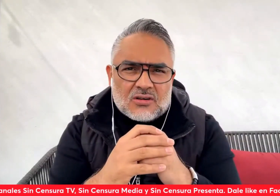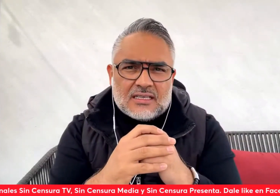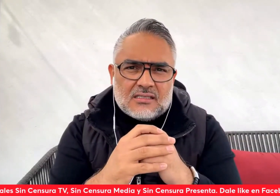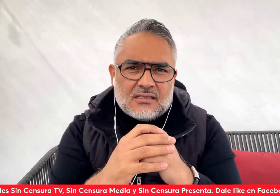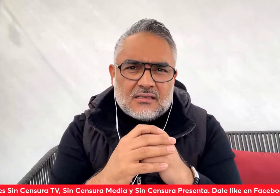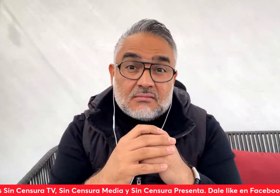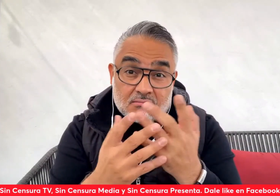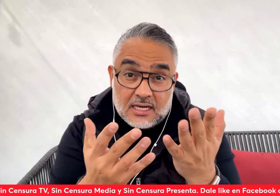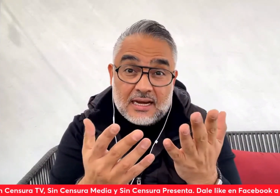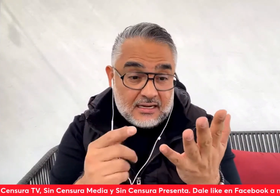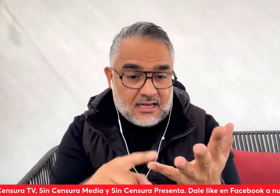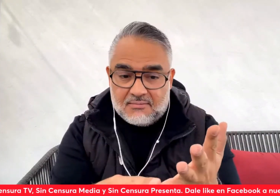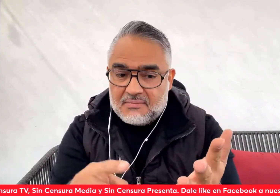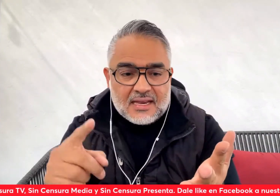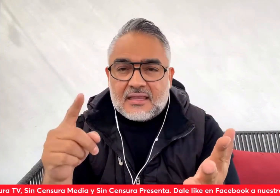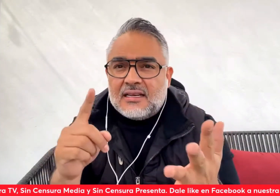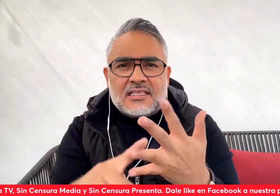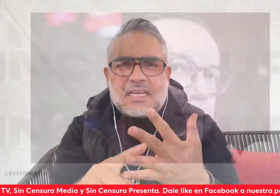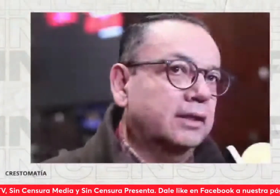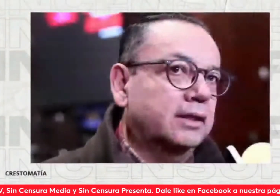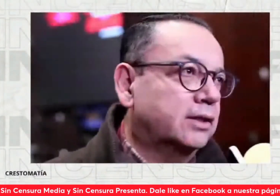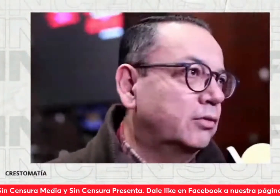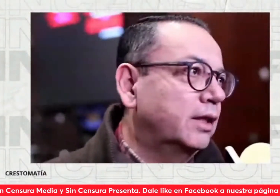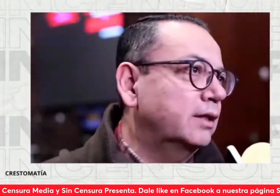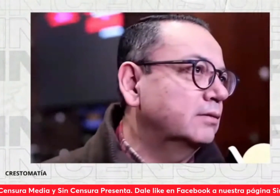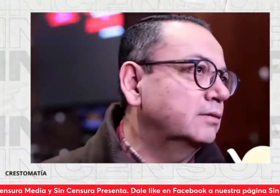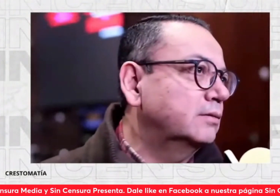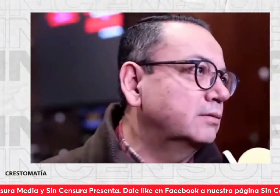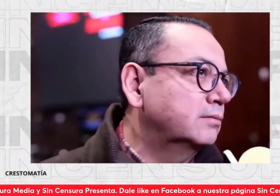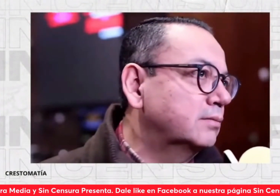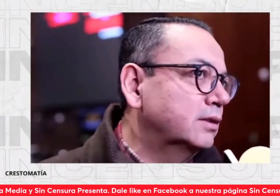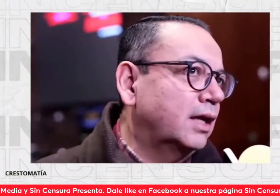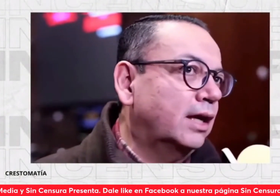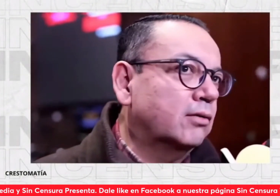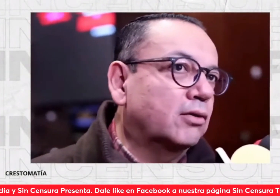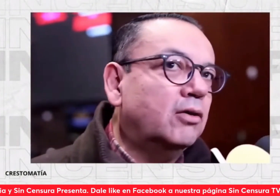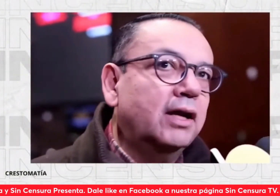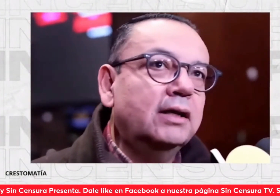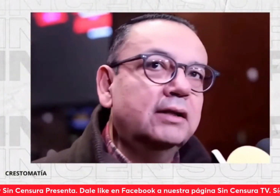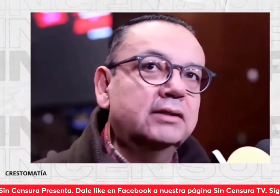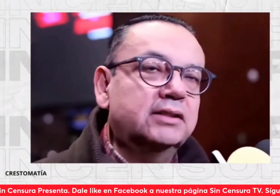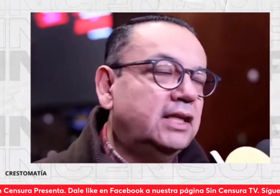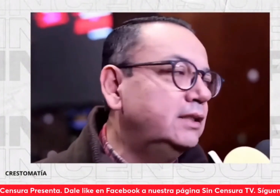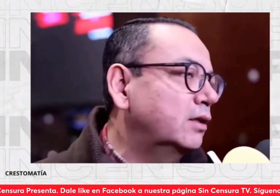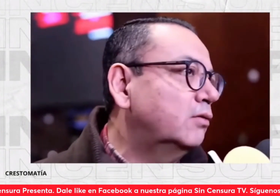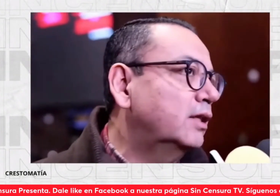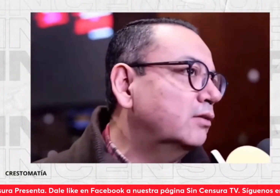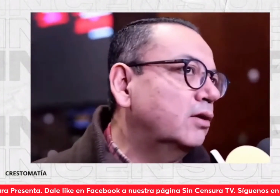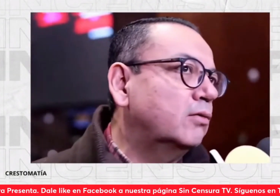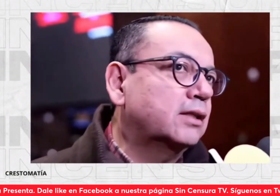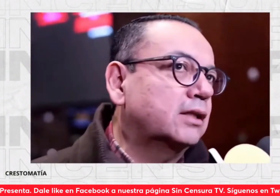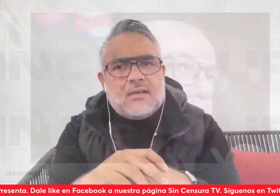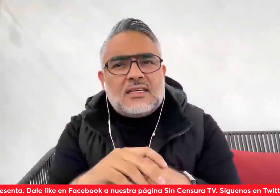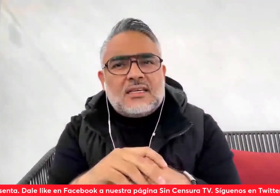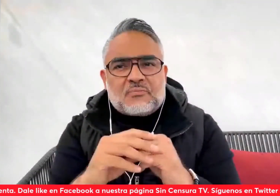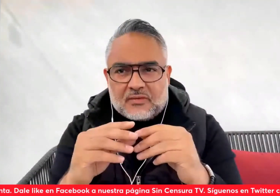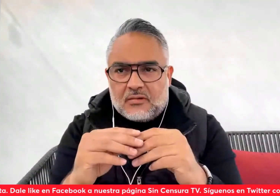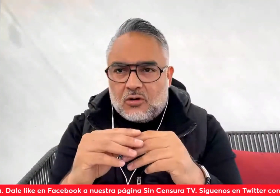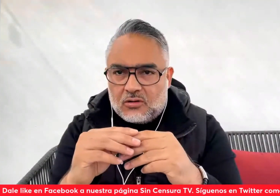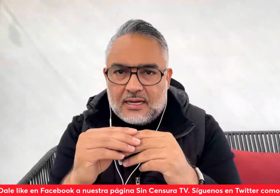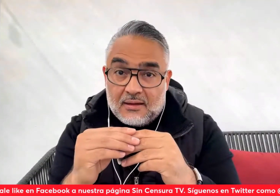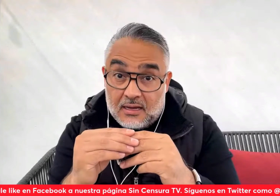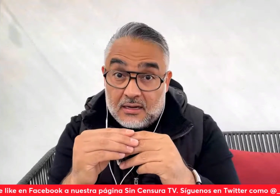grandes errores eran Germán Martínez y Lili Téllez. Además, creo que también mencionó a Carlos Ursúa. Así